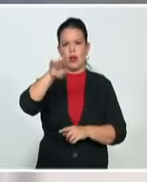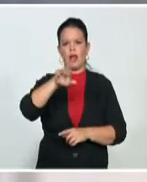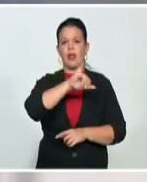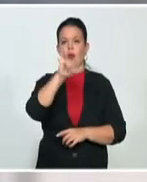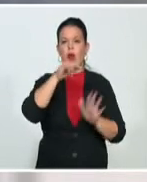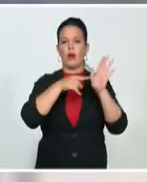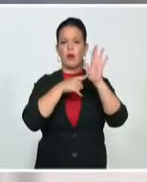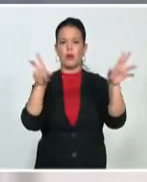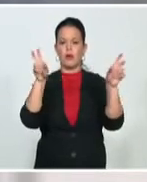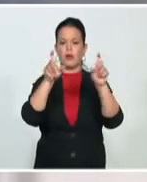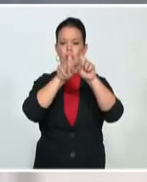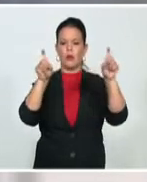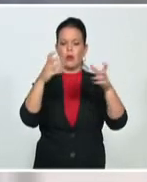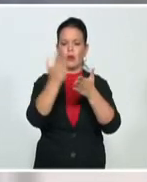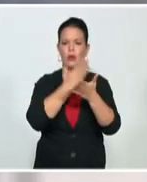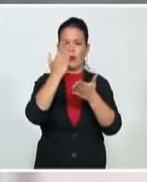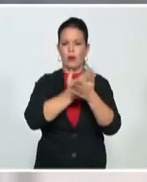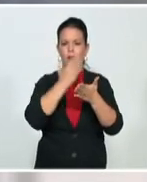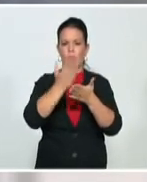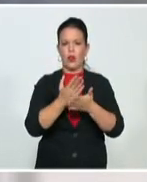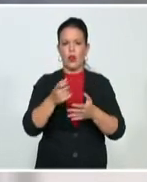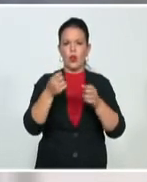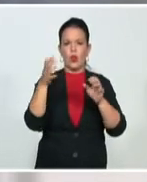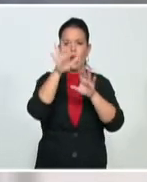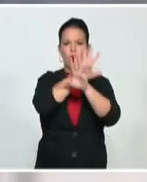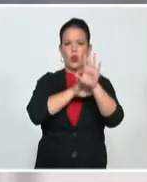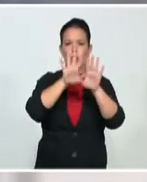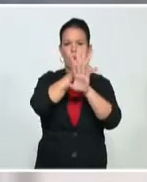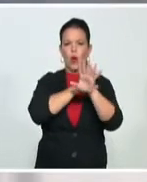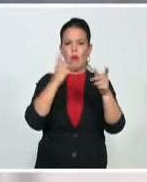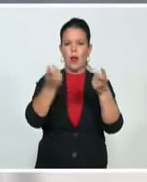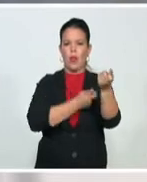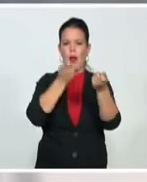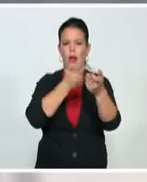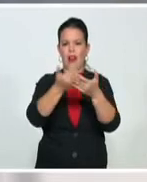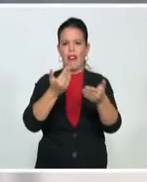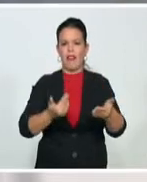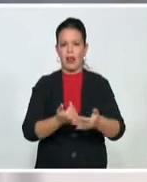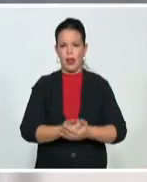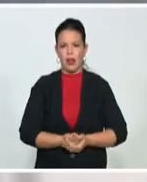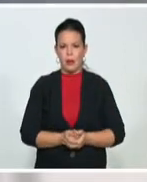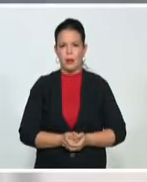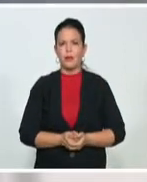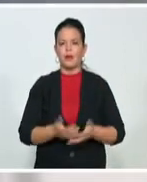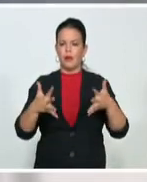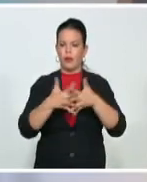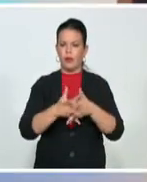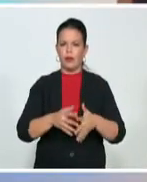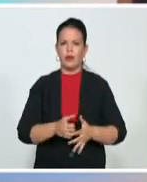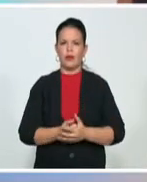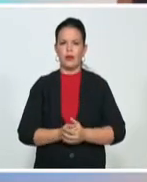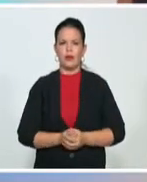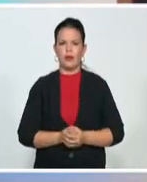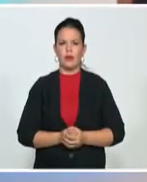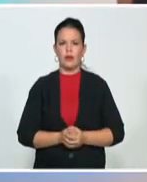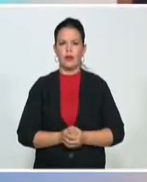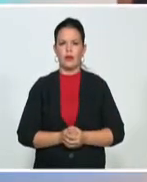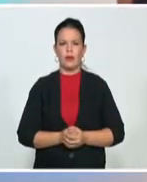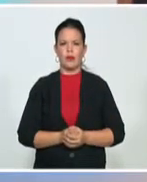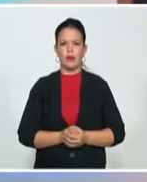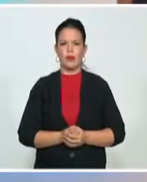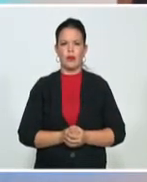Guerra Fría de Ernesto Limia, todo a través de las redes sociales del Ministerio de Cultura y el Instituto Cubano del Libro.